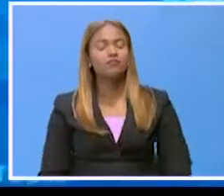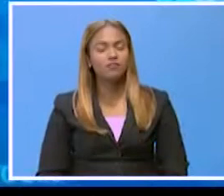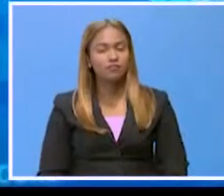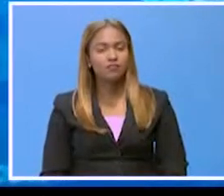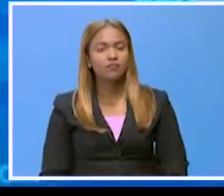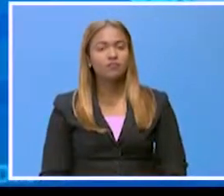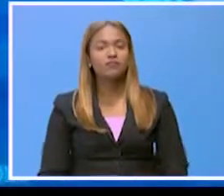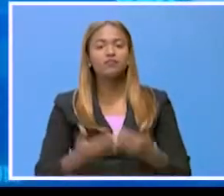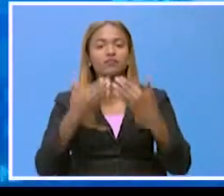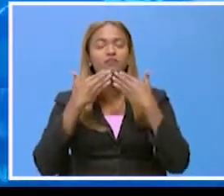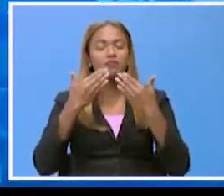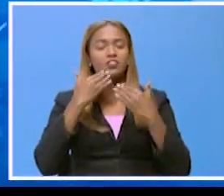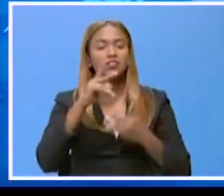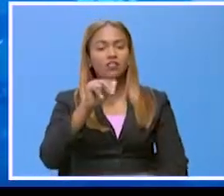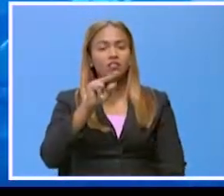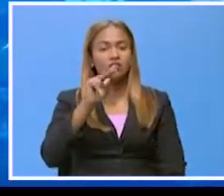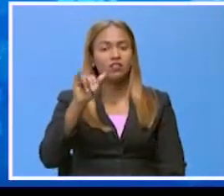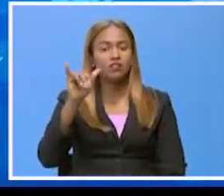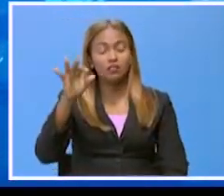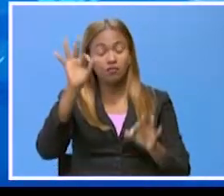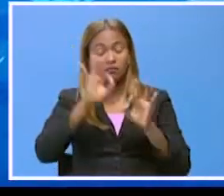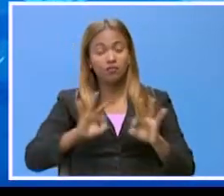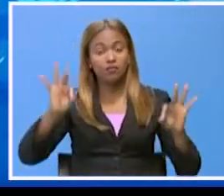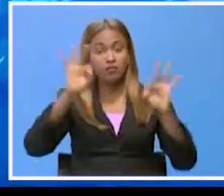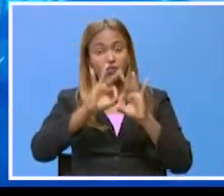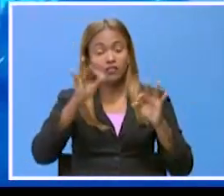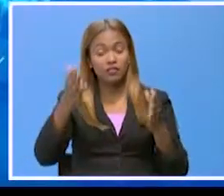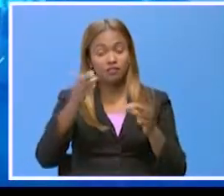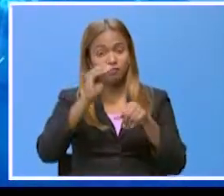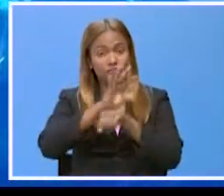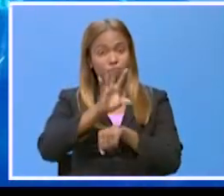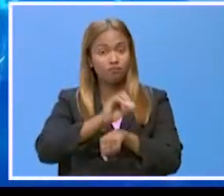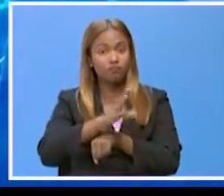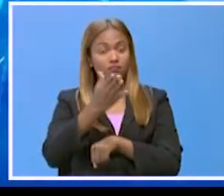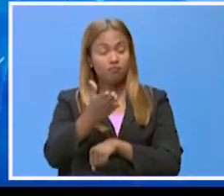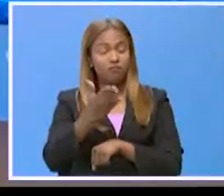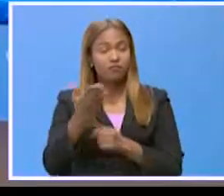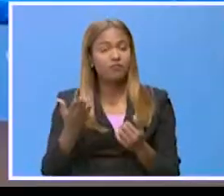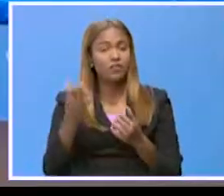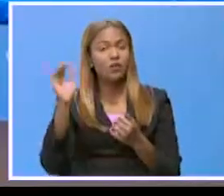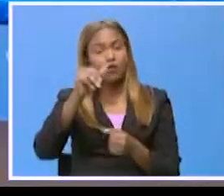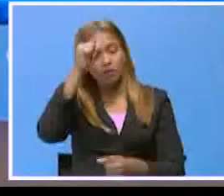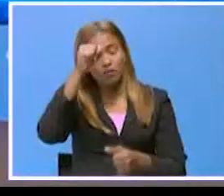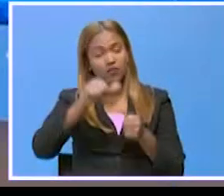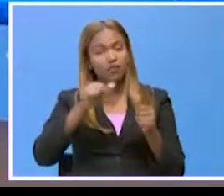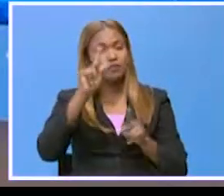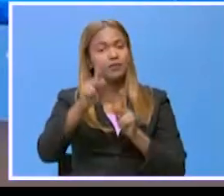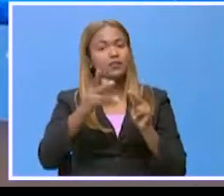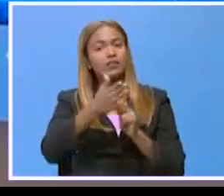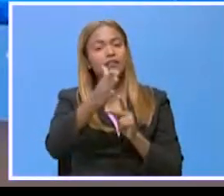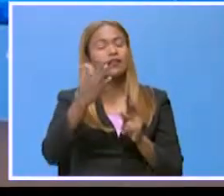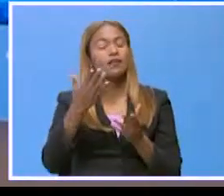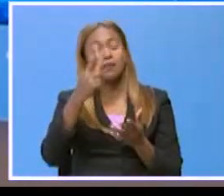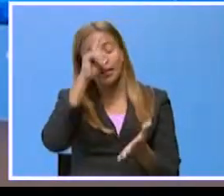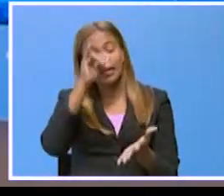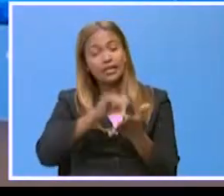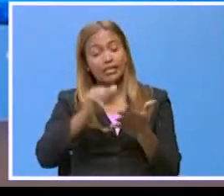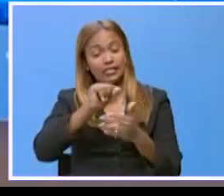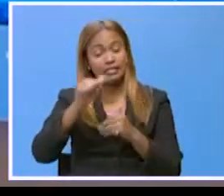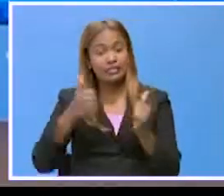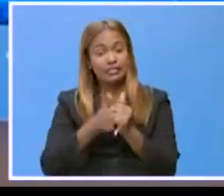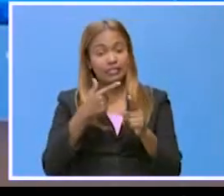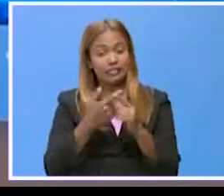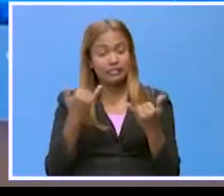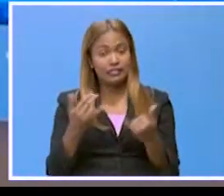gracias son importantísimas estas recomendaciones y recordar a la población que por supuesto a través de